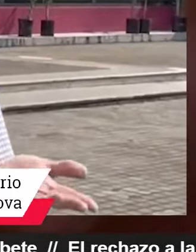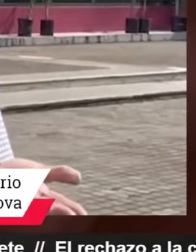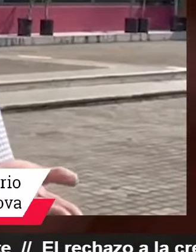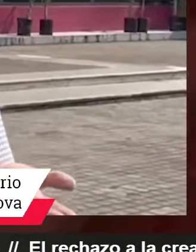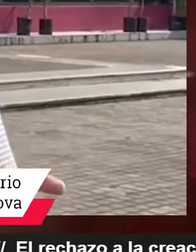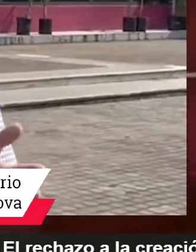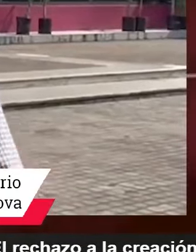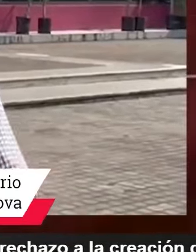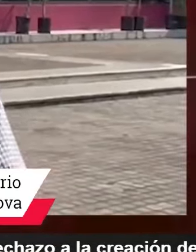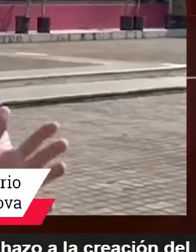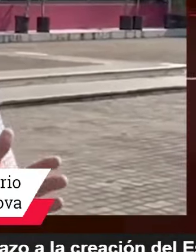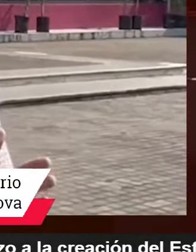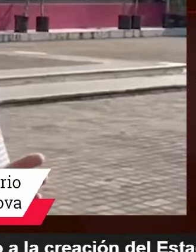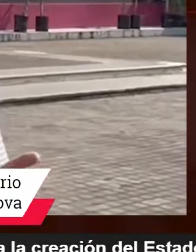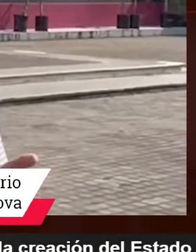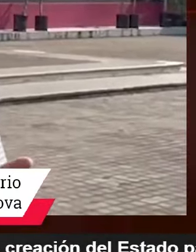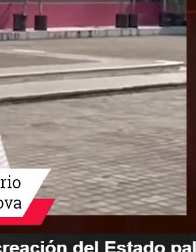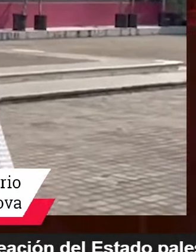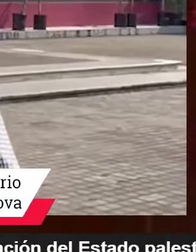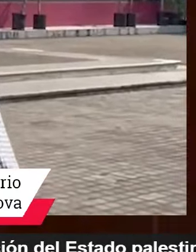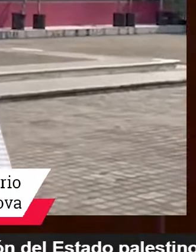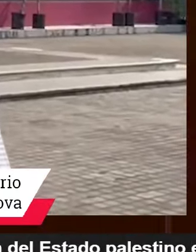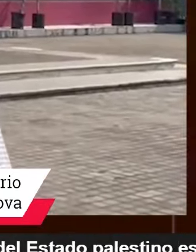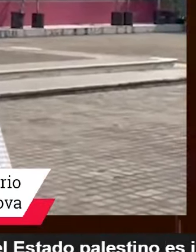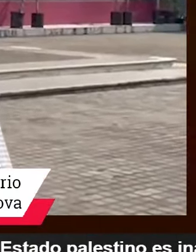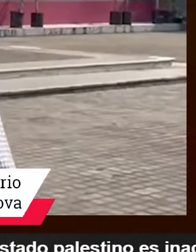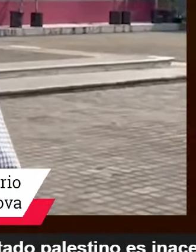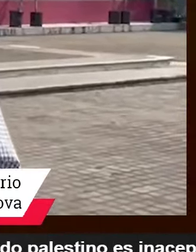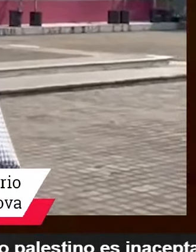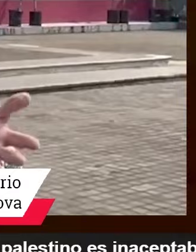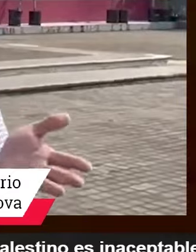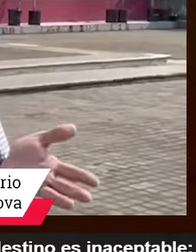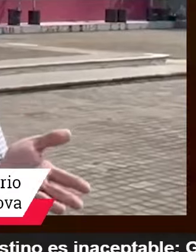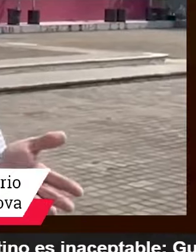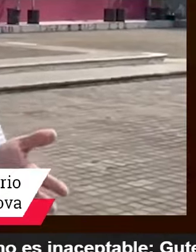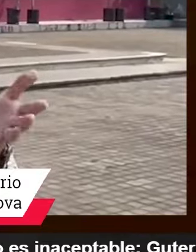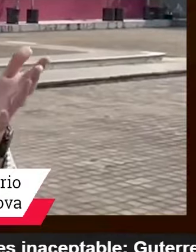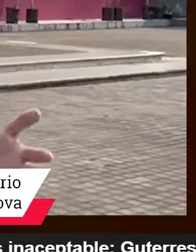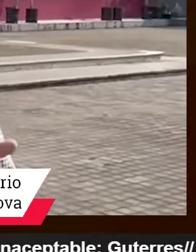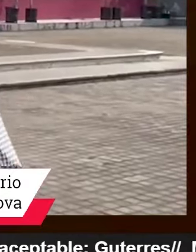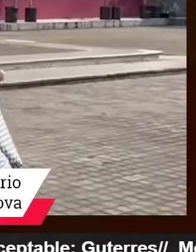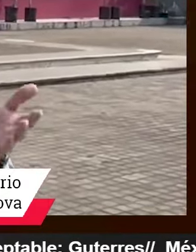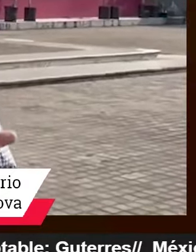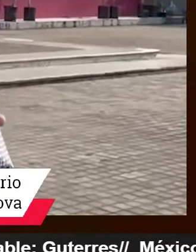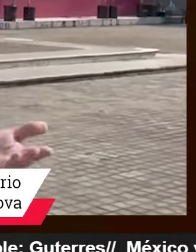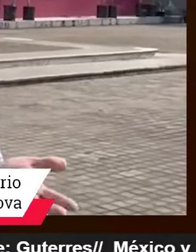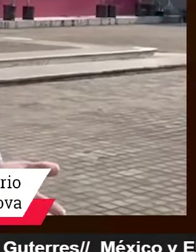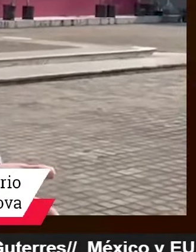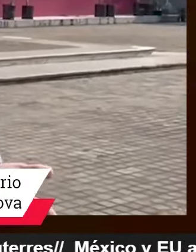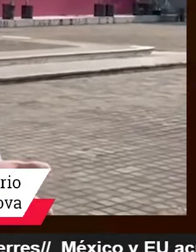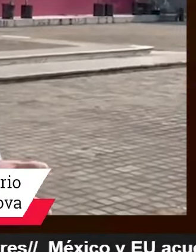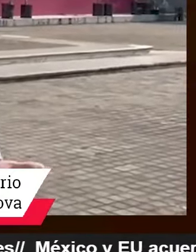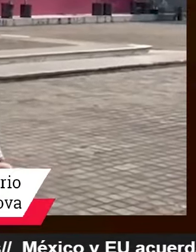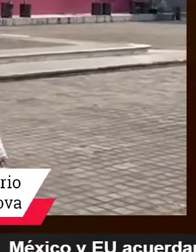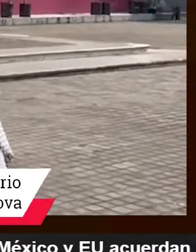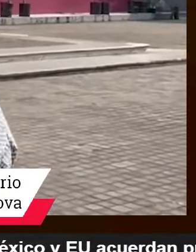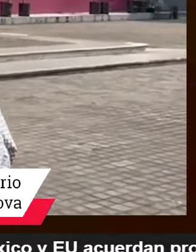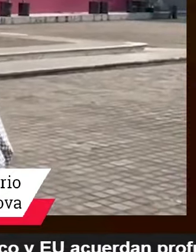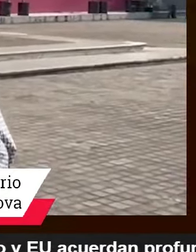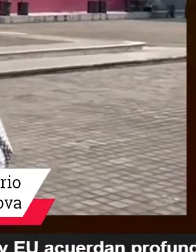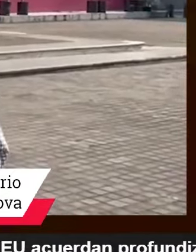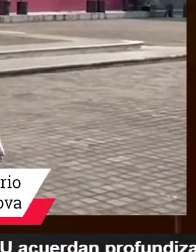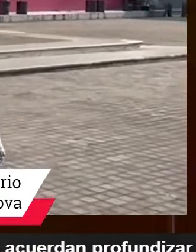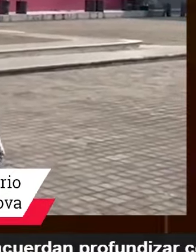órgano interno de control porque no era sujeto de fiscalización a pesar de ser dinero público vamos a verlo